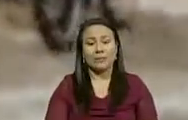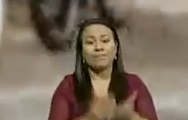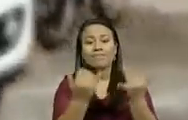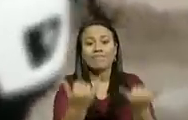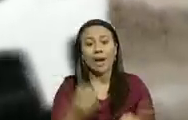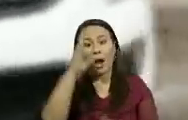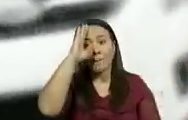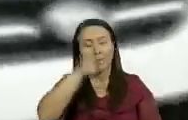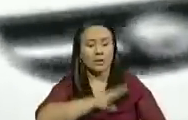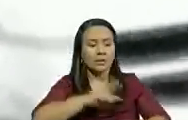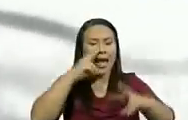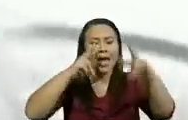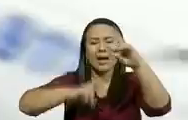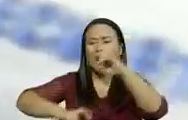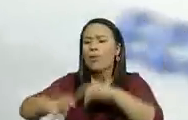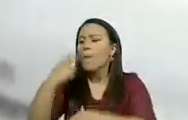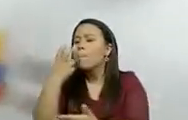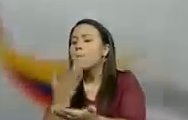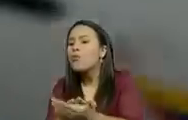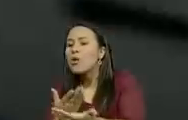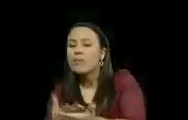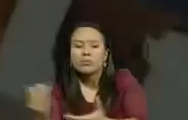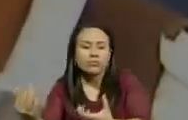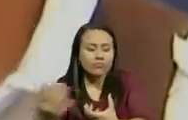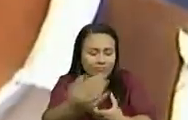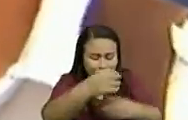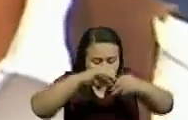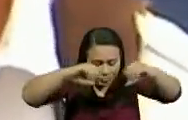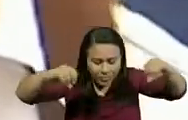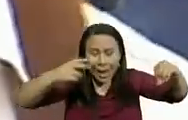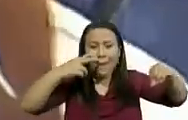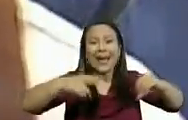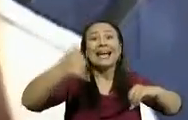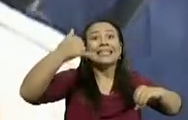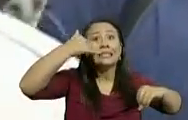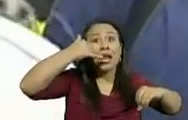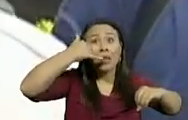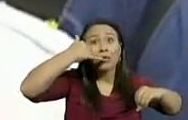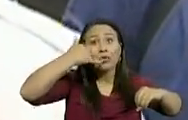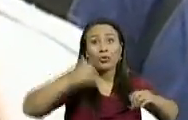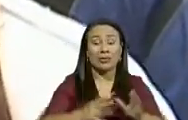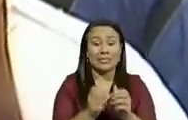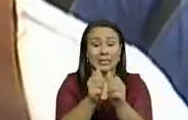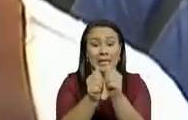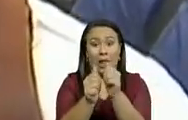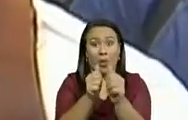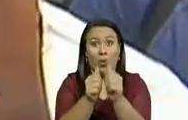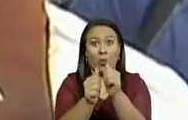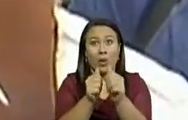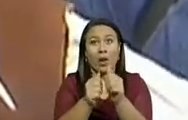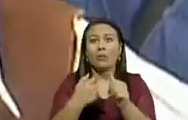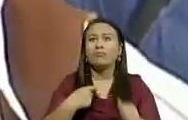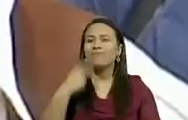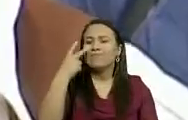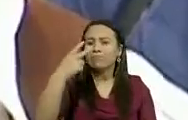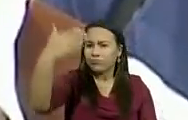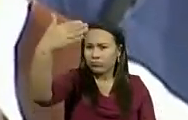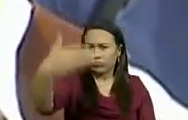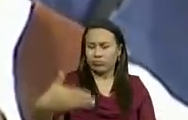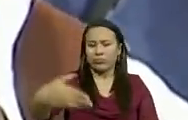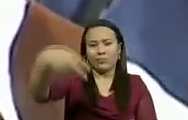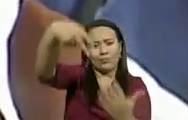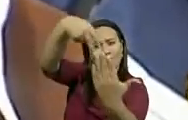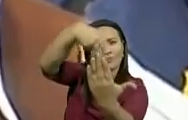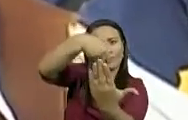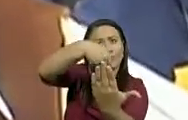realiza las pericias con las evidencias encontradas. Un teléfono móvil celular en donde se encontraba